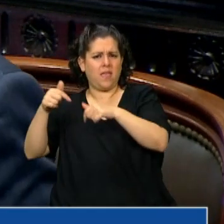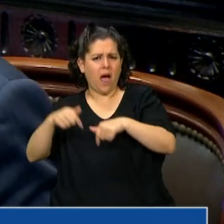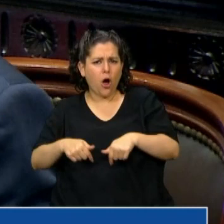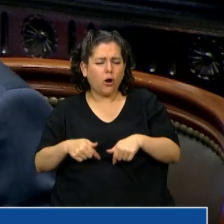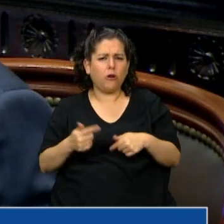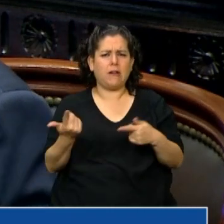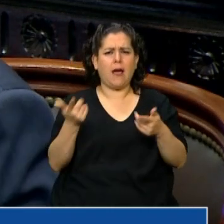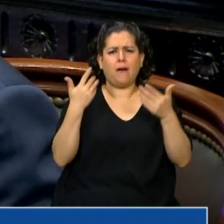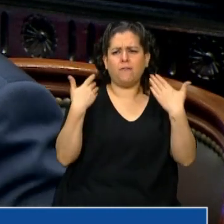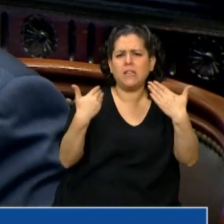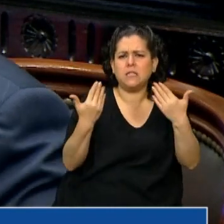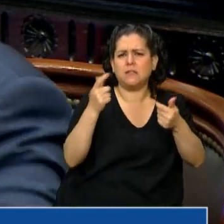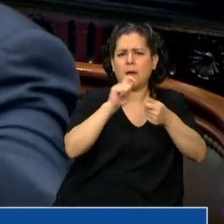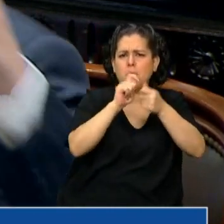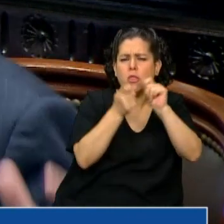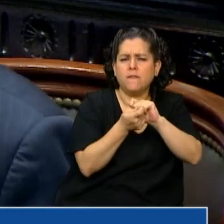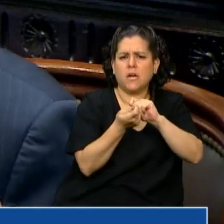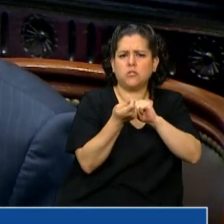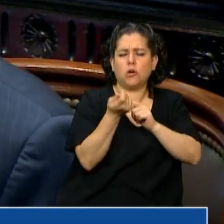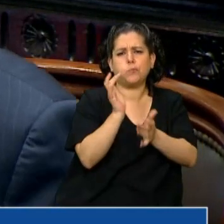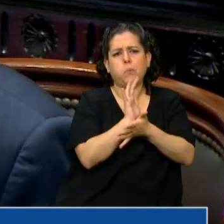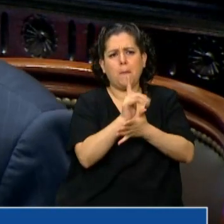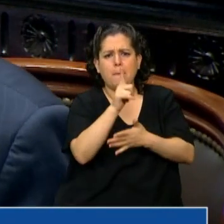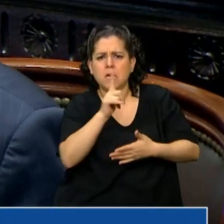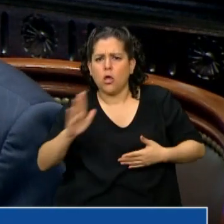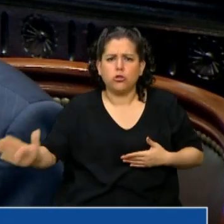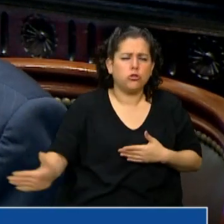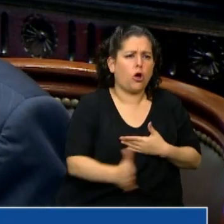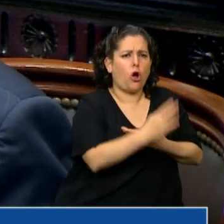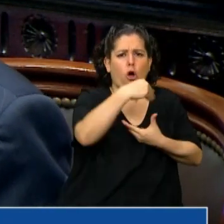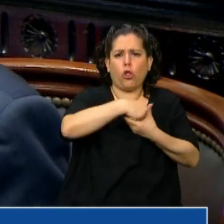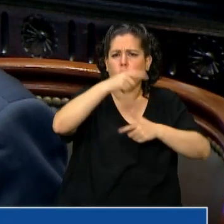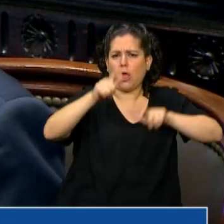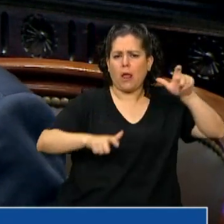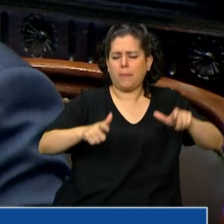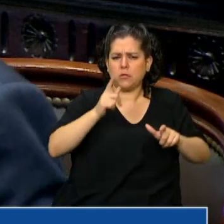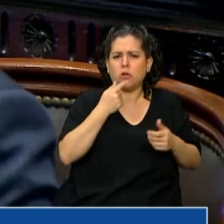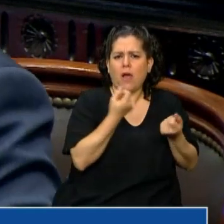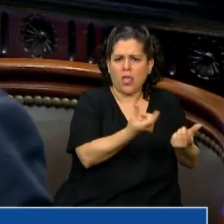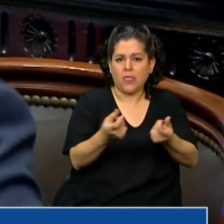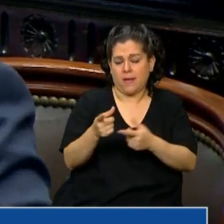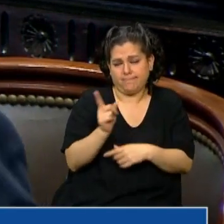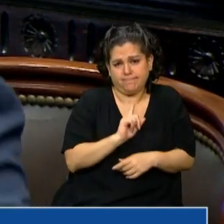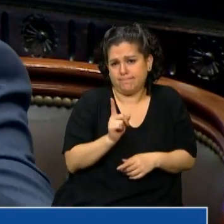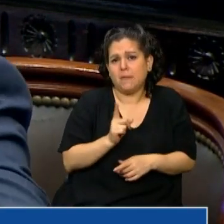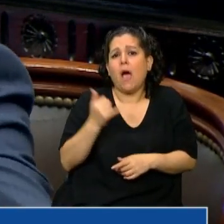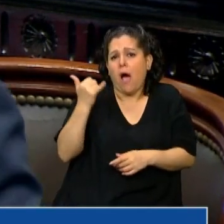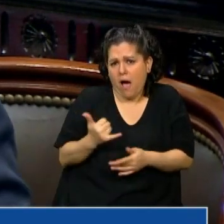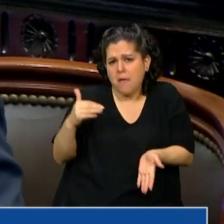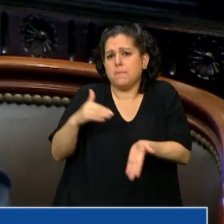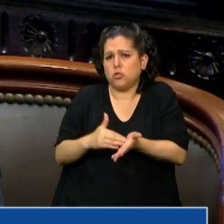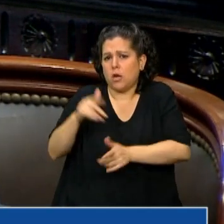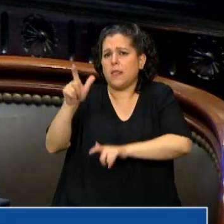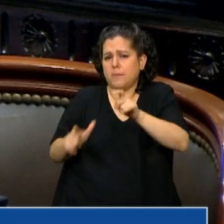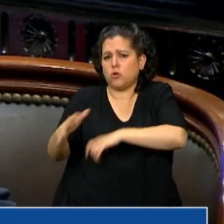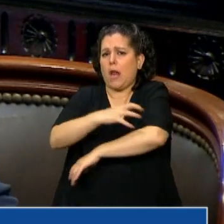anuncian unas modificaciones celebrándolas como que están incluyendo a todos, pero resulta que estamos dejando a millones de pobres